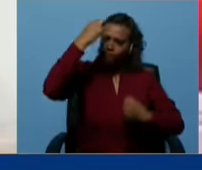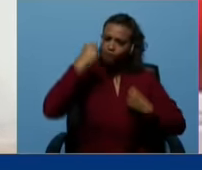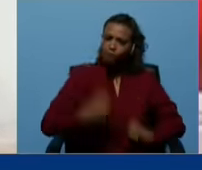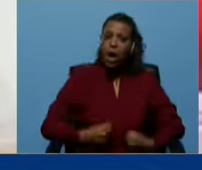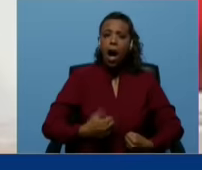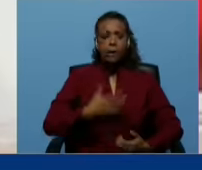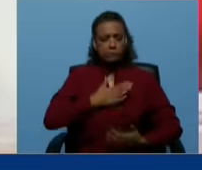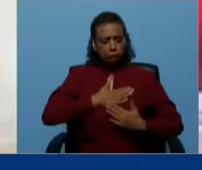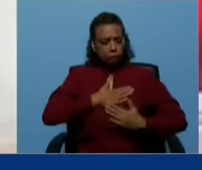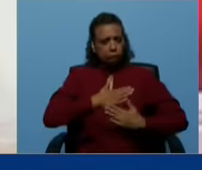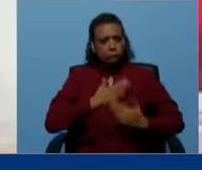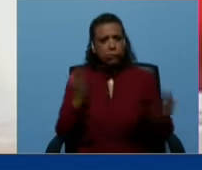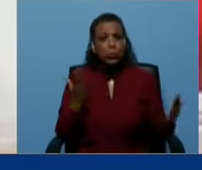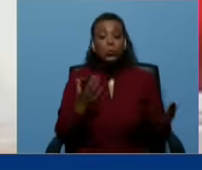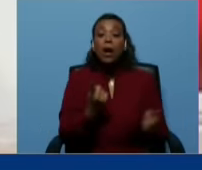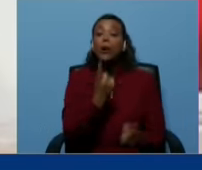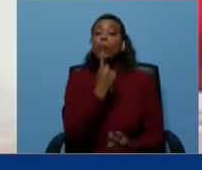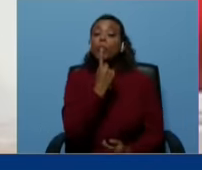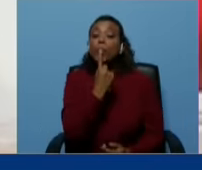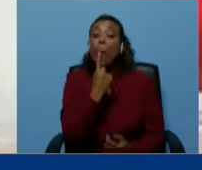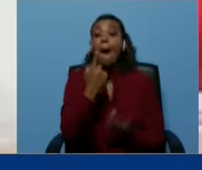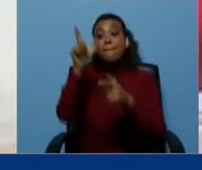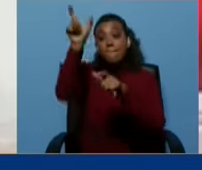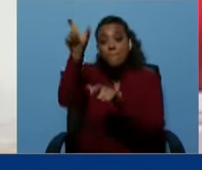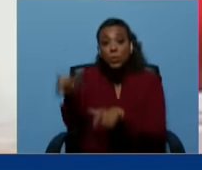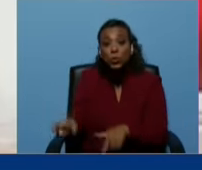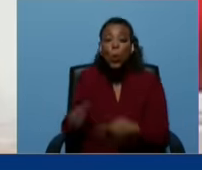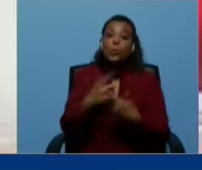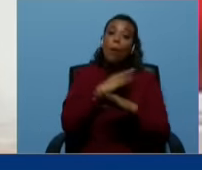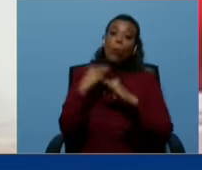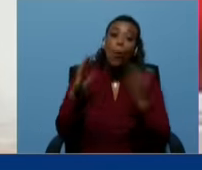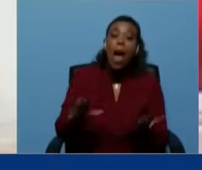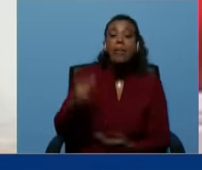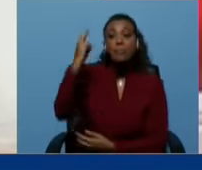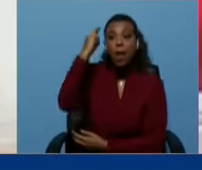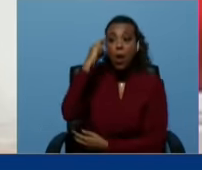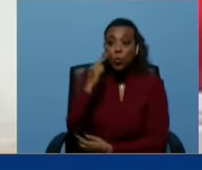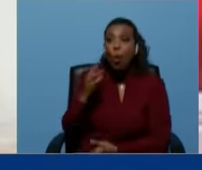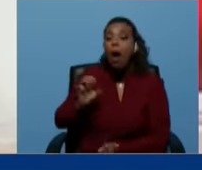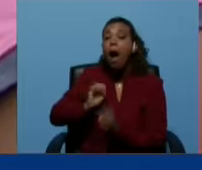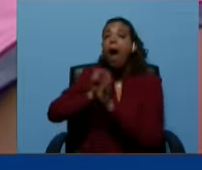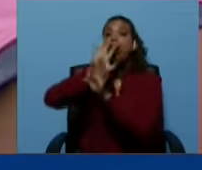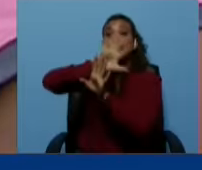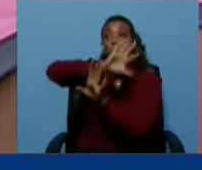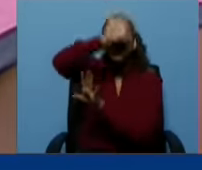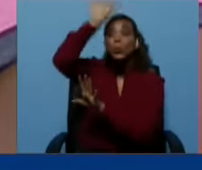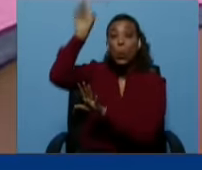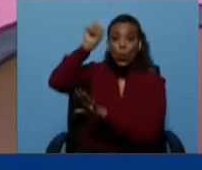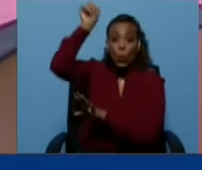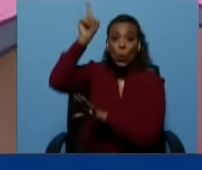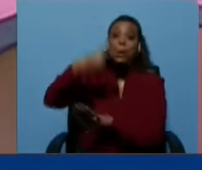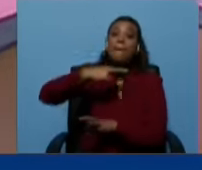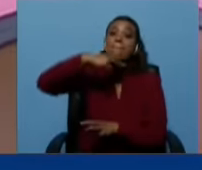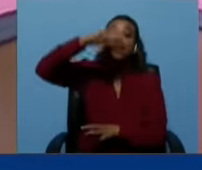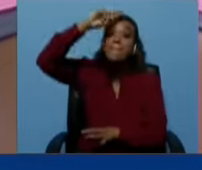Prendamos una vela por Bolívar y levemos la oración para decirle: